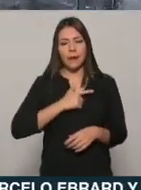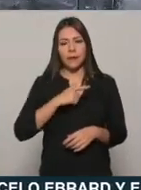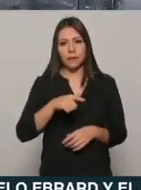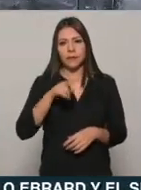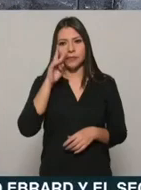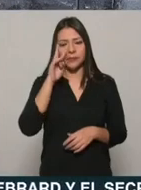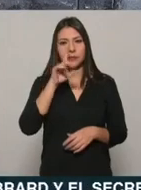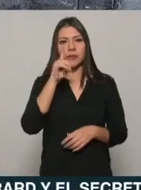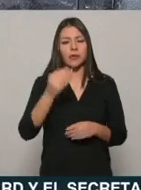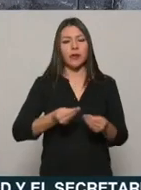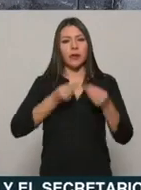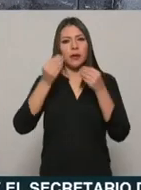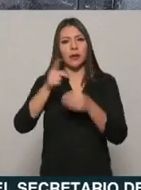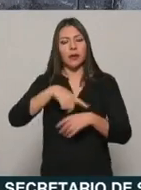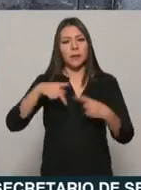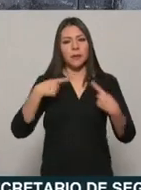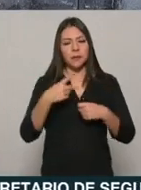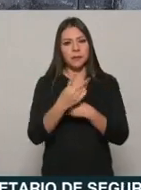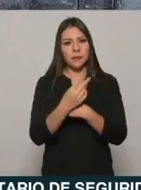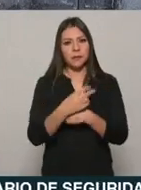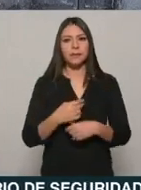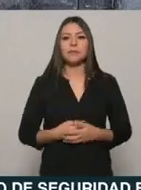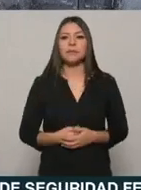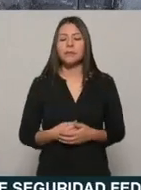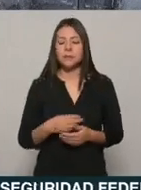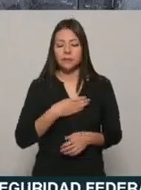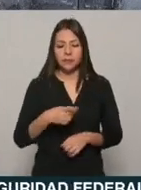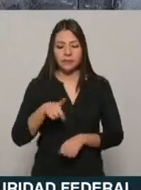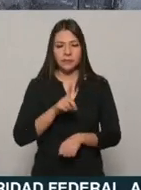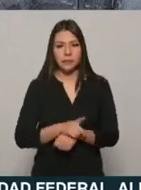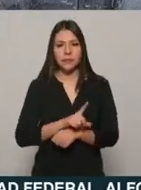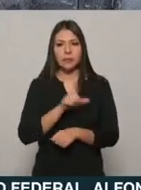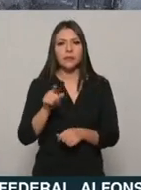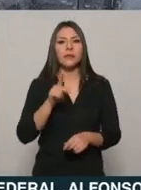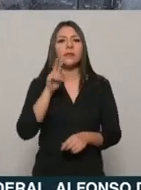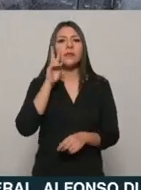escuchamos y la proporcionamos a nuestra audiencia. Excelente día, estamos pendientes de lo que surja en el sur del estado.